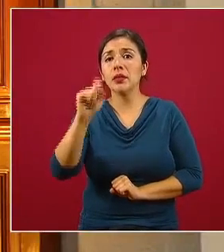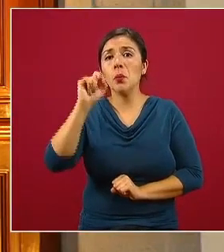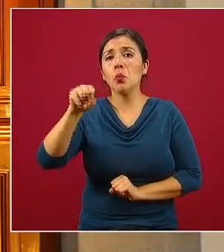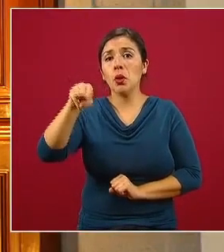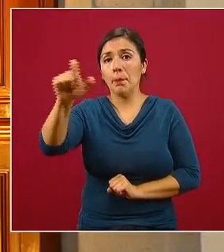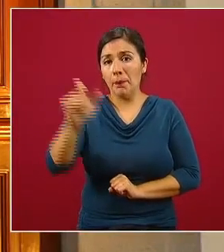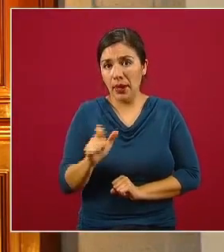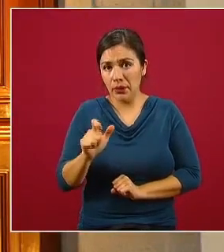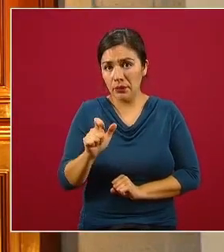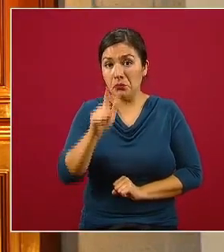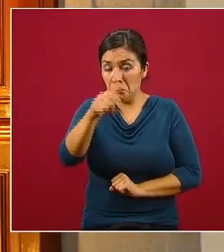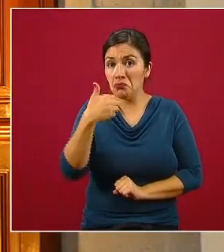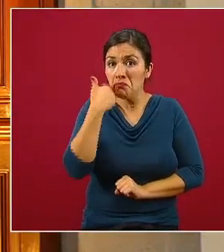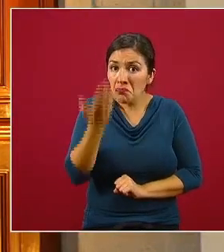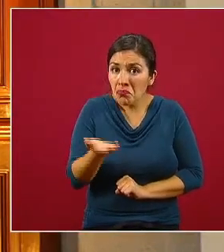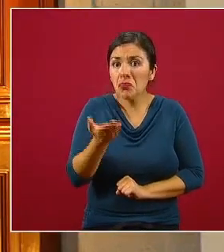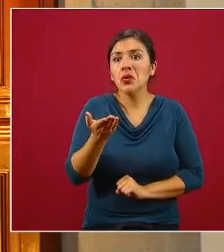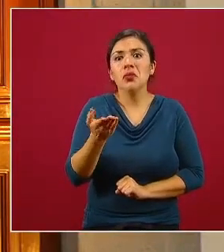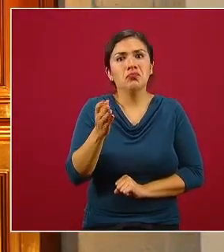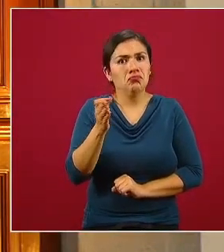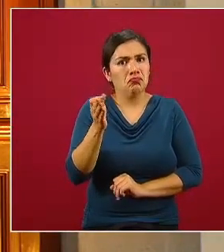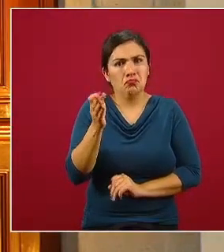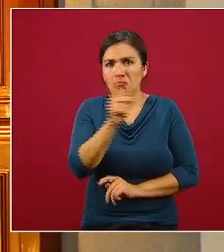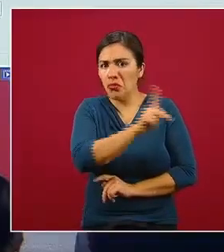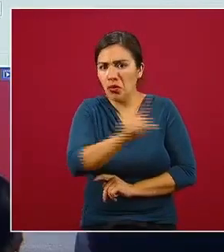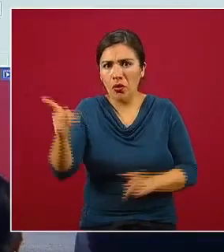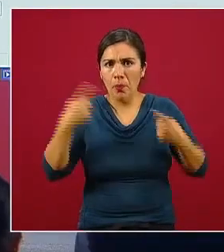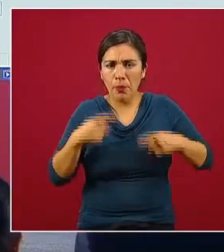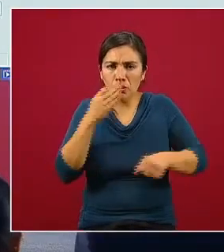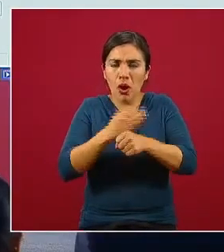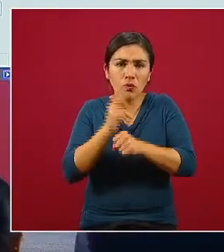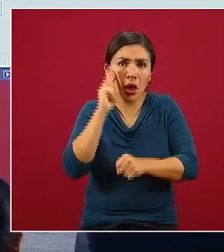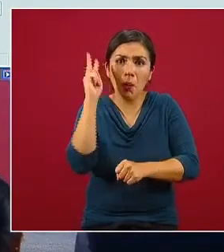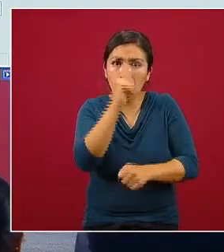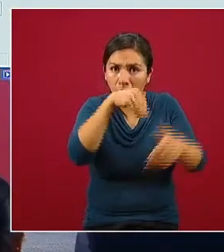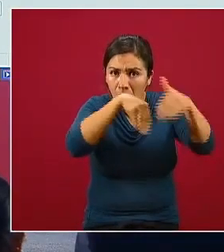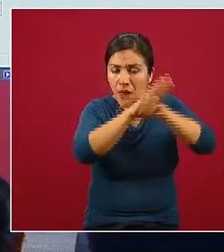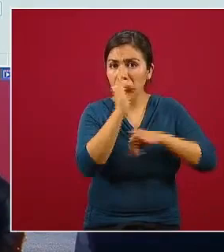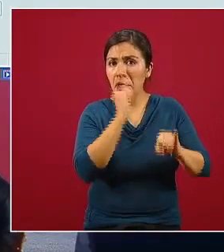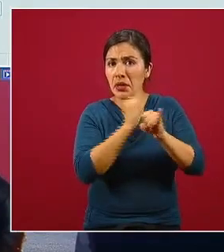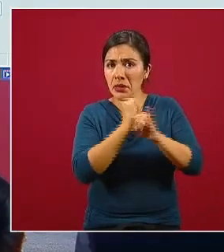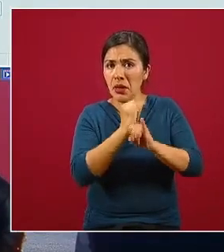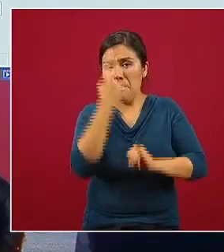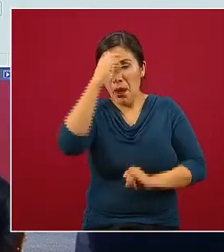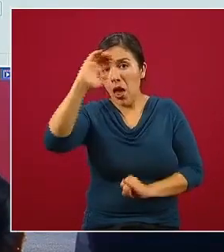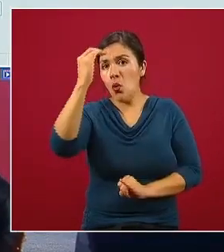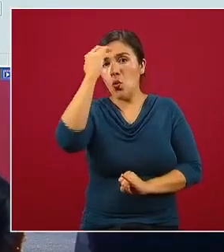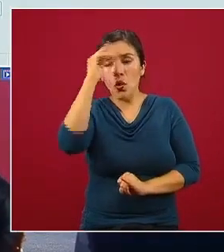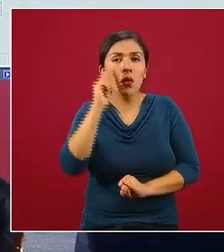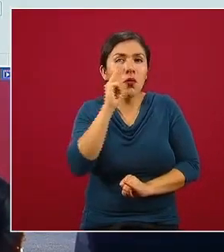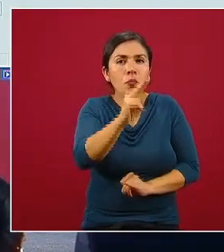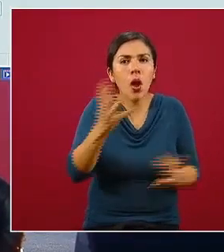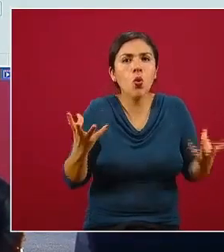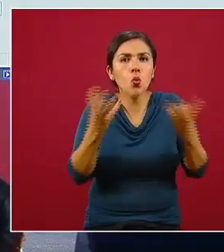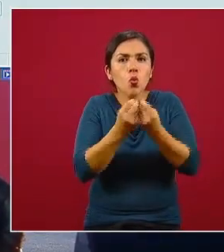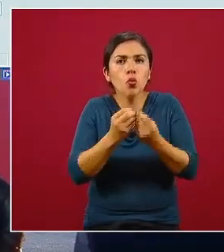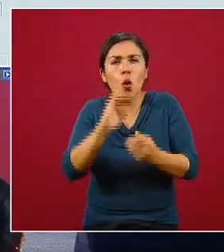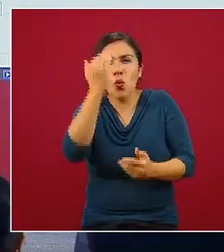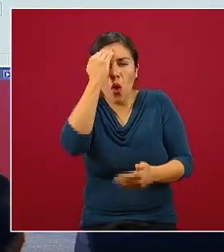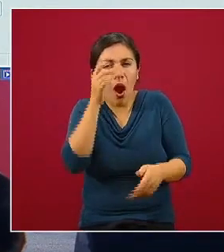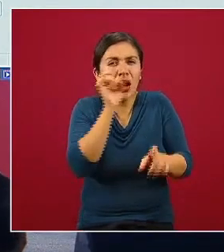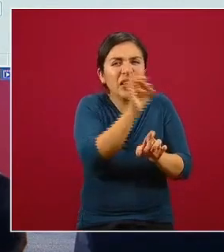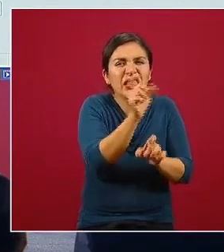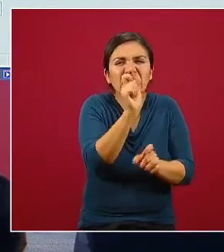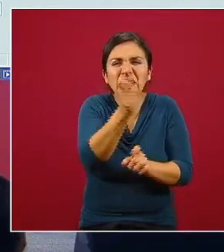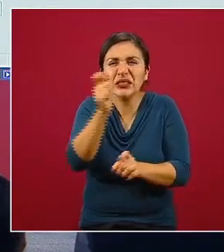coronavirus.conacit.mx. Así que si quieren ir todos los que nos están escuchando a esta dirección para que vayamos navegándolo juntos,